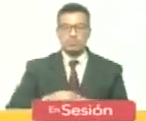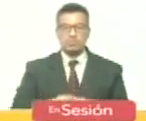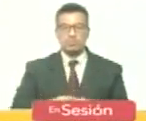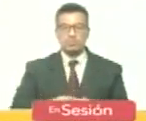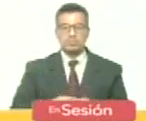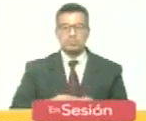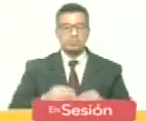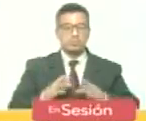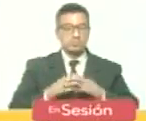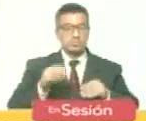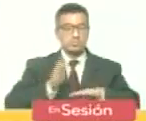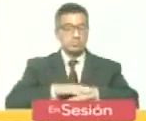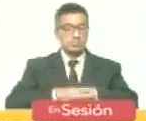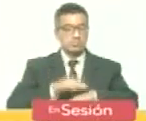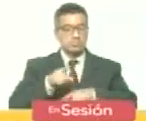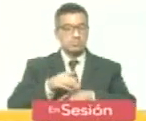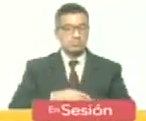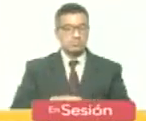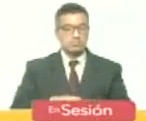es lo que va a pasar.